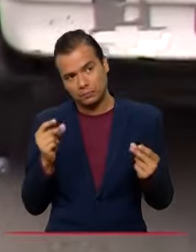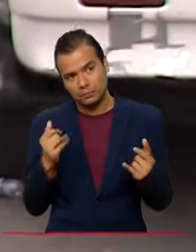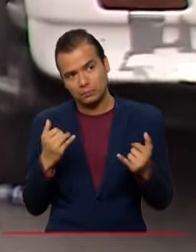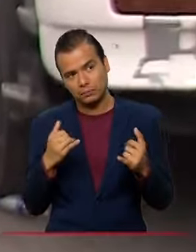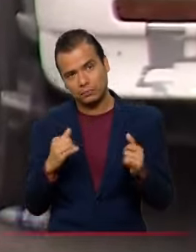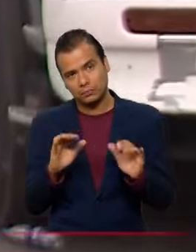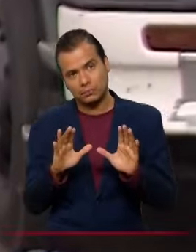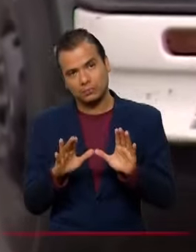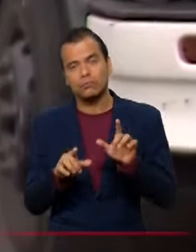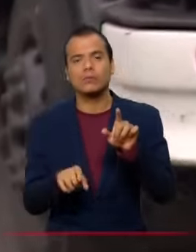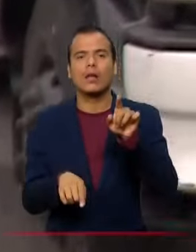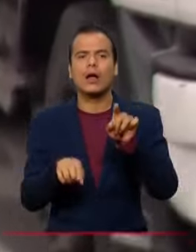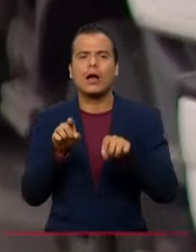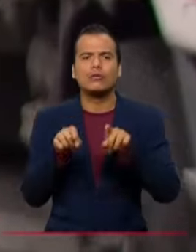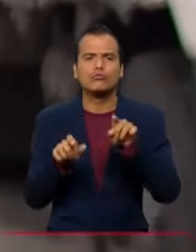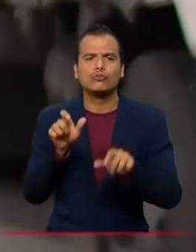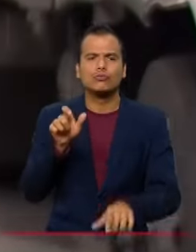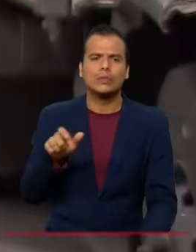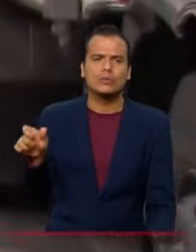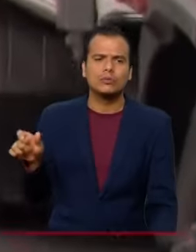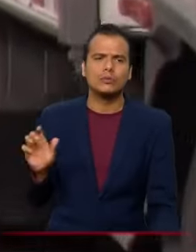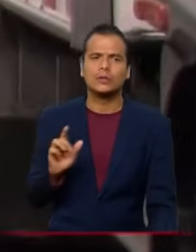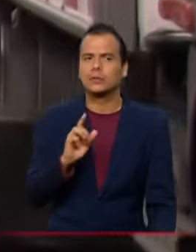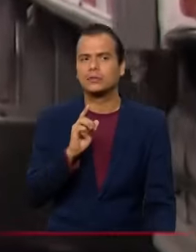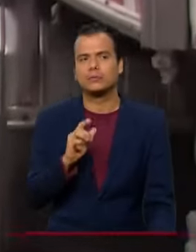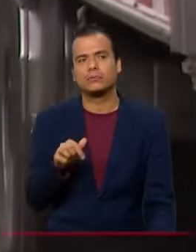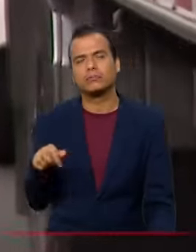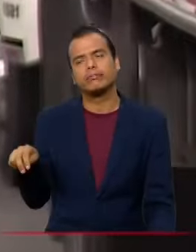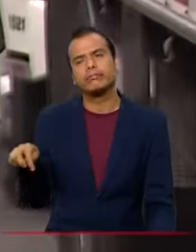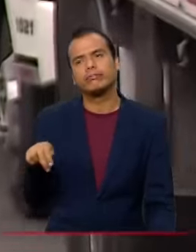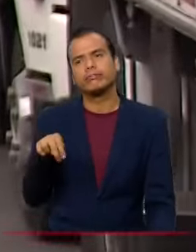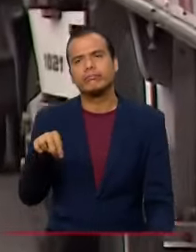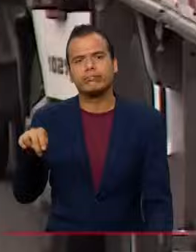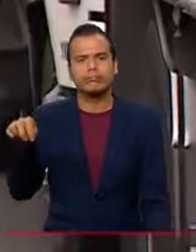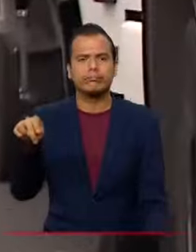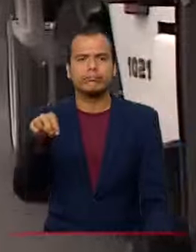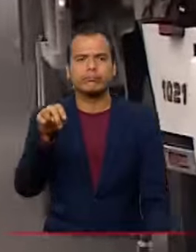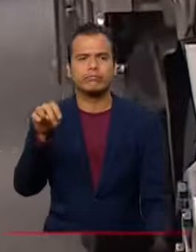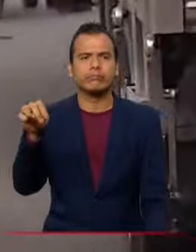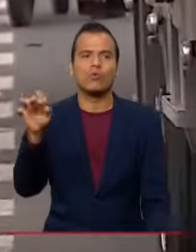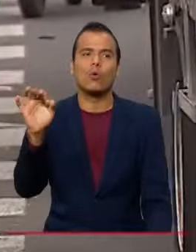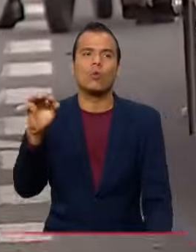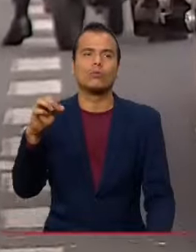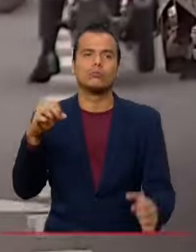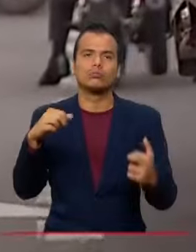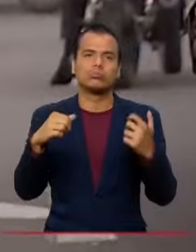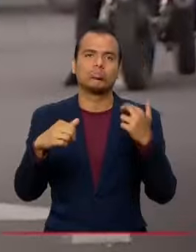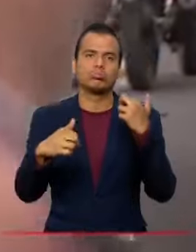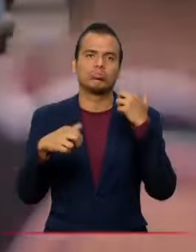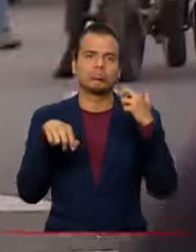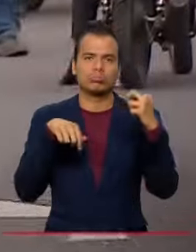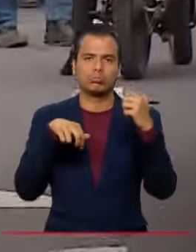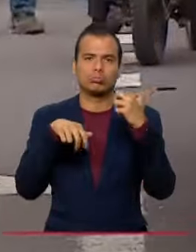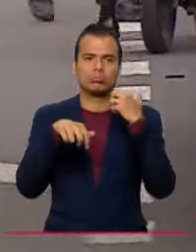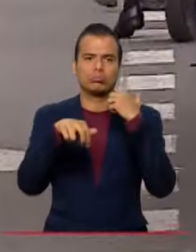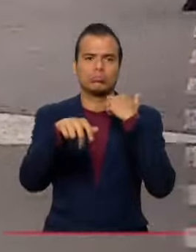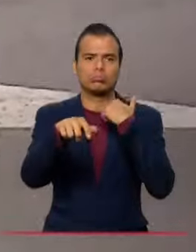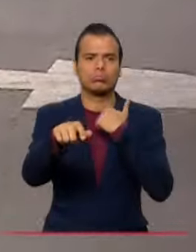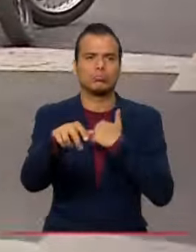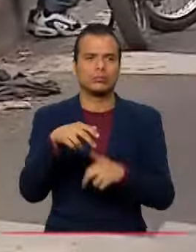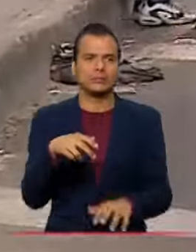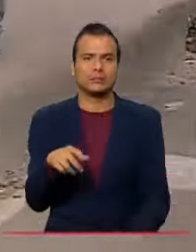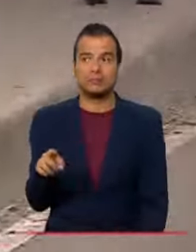están haciendo, como se dice popularmente, la patoneada de allá para acá y de aquí para allá. ¿Ustedes están atascados? ¿Me